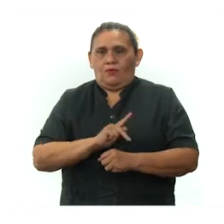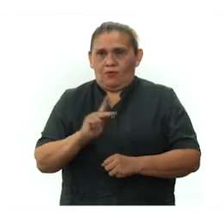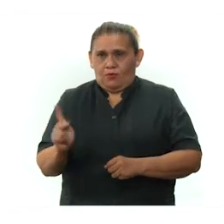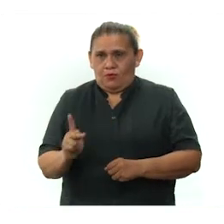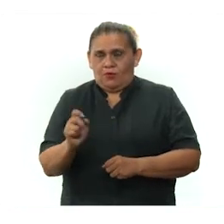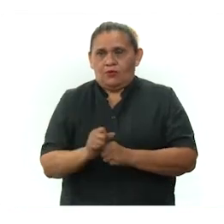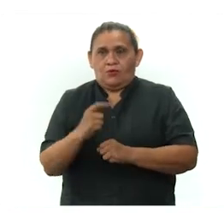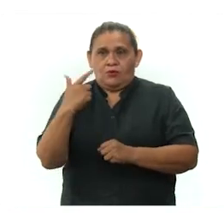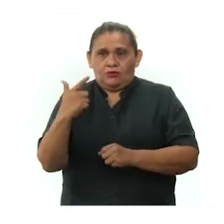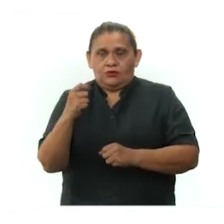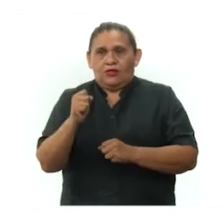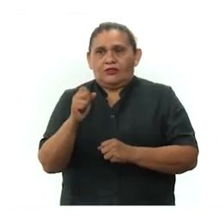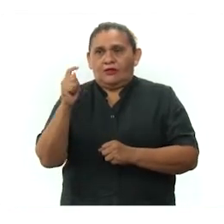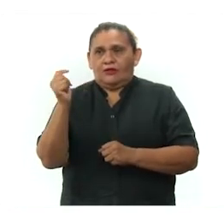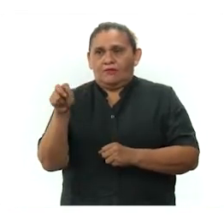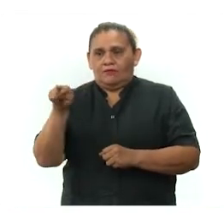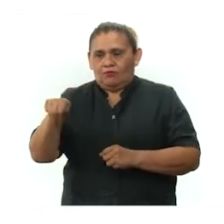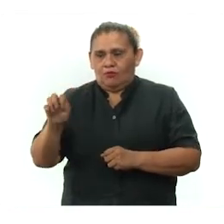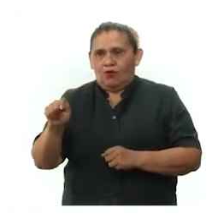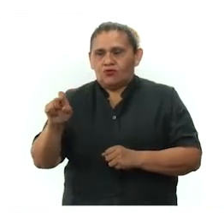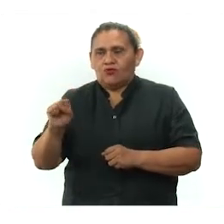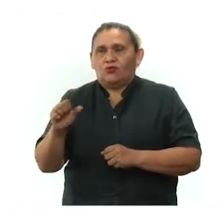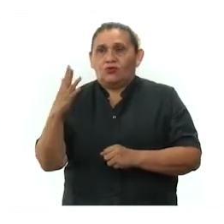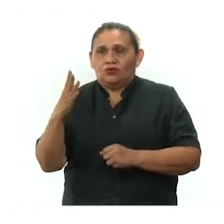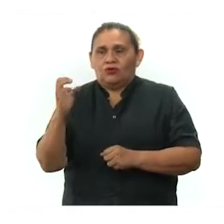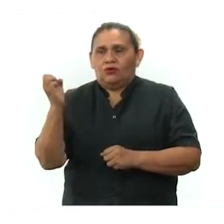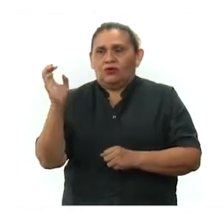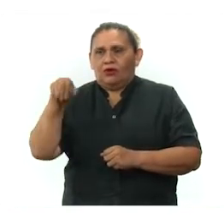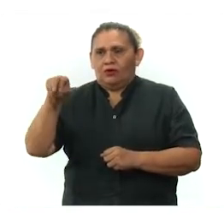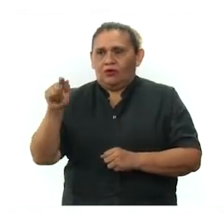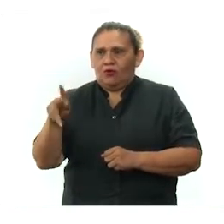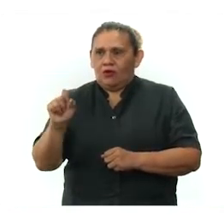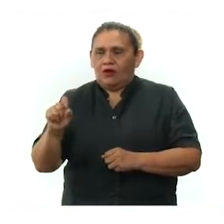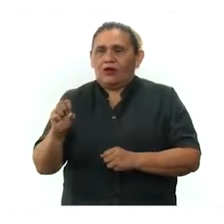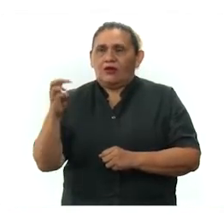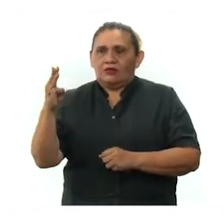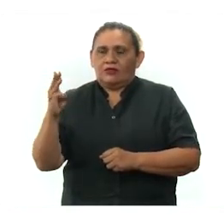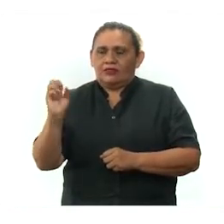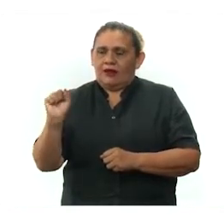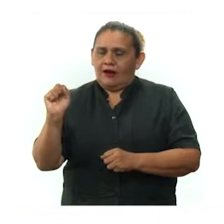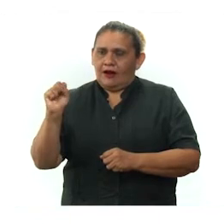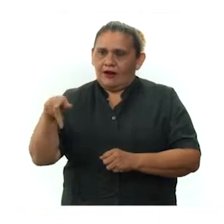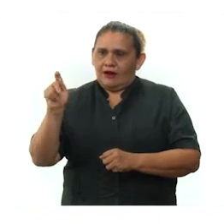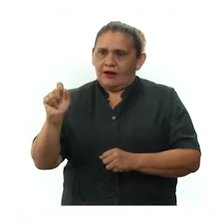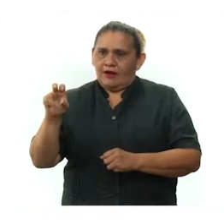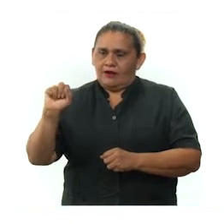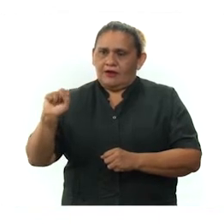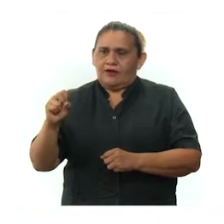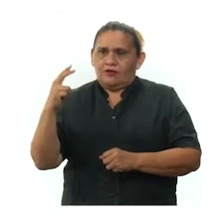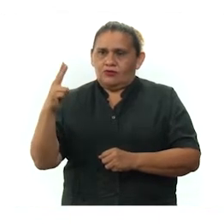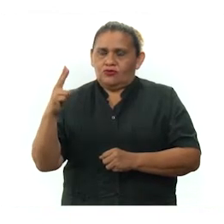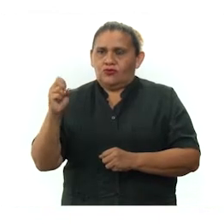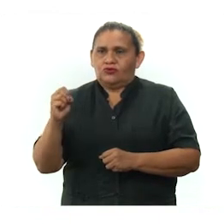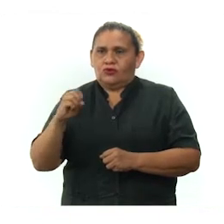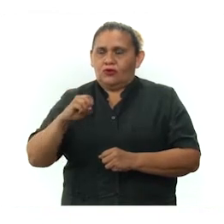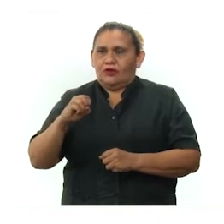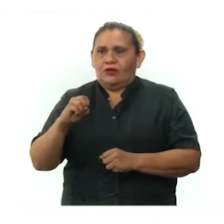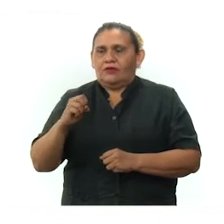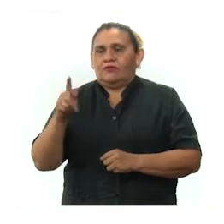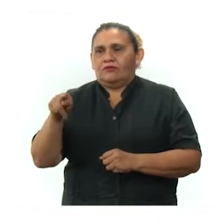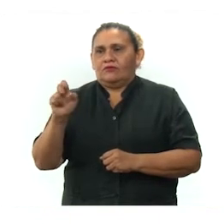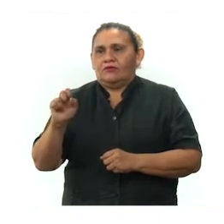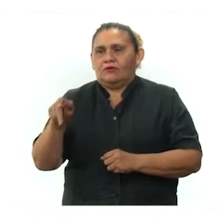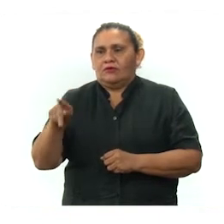en Motul, 6 en Tixcocop, 5 en Concal, 4 en Izamal, 3 en Acanqué y Valladolid, 2 en Oxuscap, Tecash y